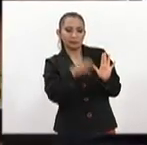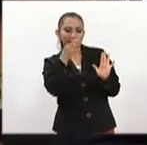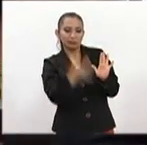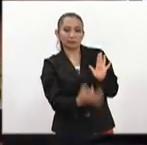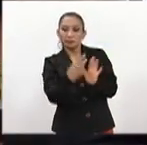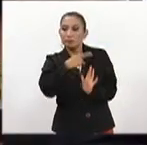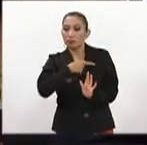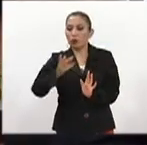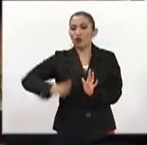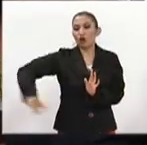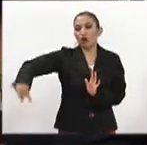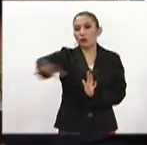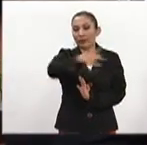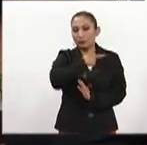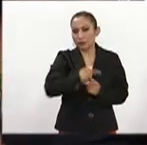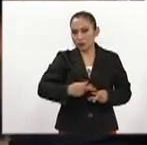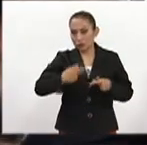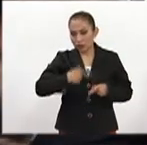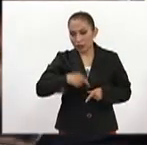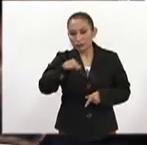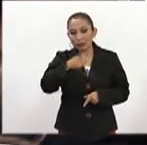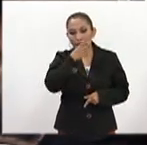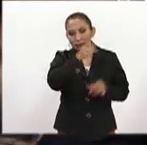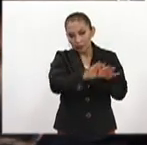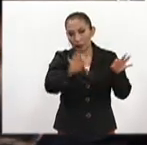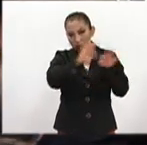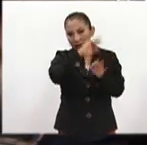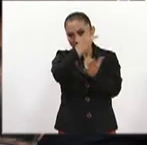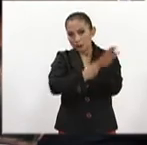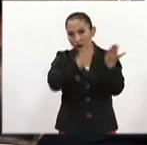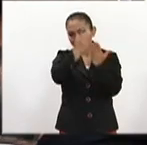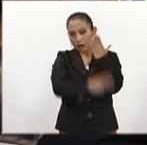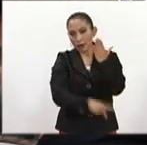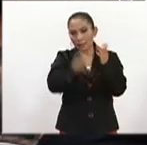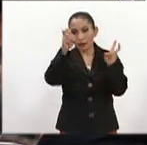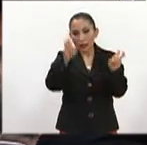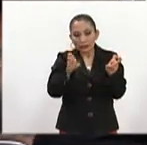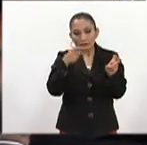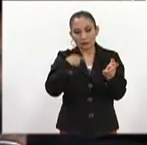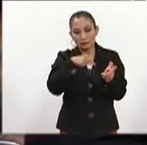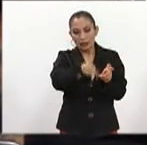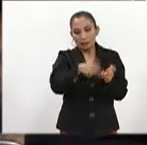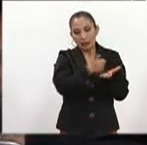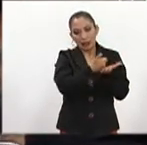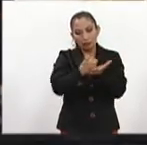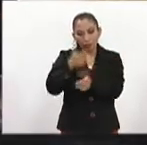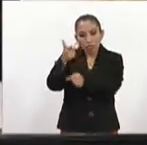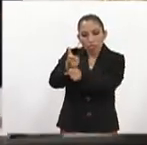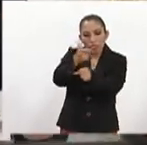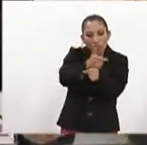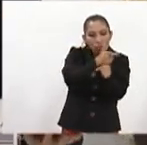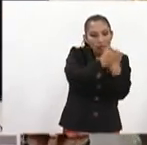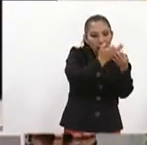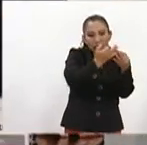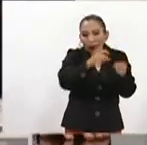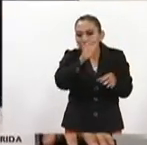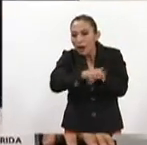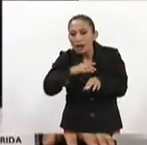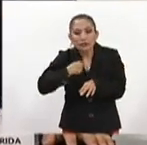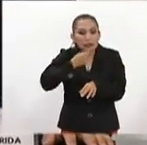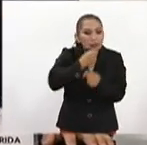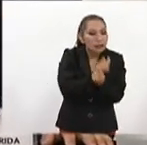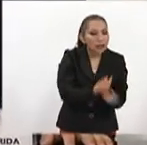de la pobreza en un país. Destacó también la importancia del programa Predictor, el cual ayudará a identificar los territorios con